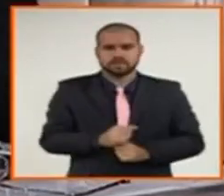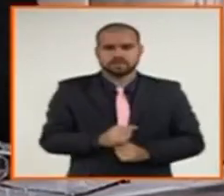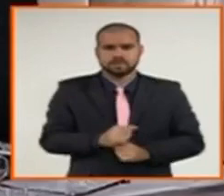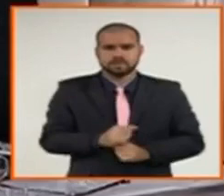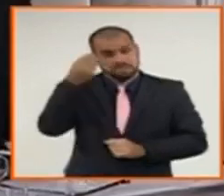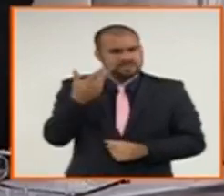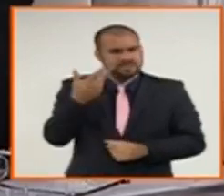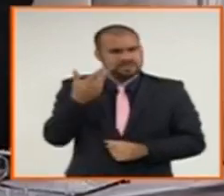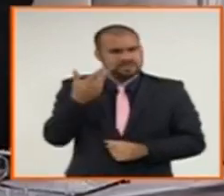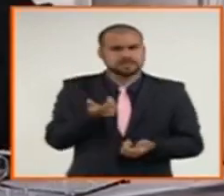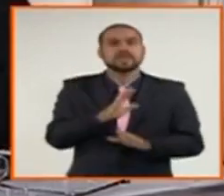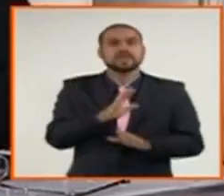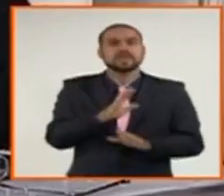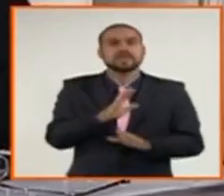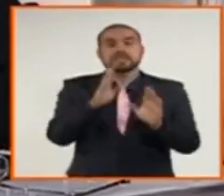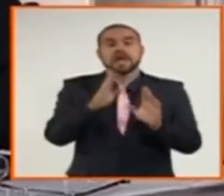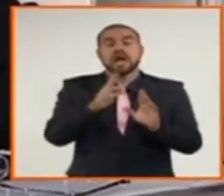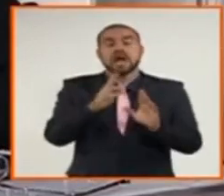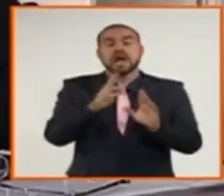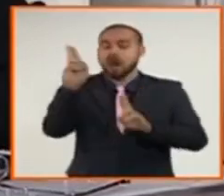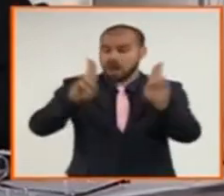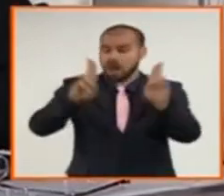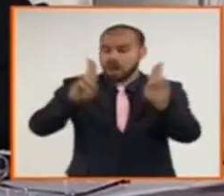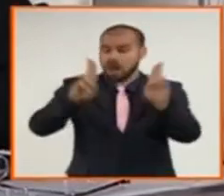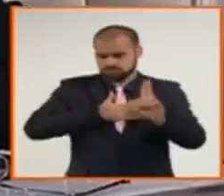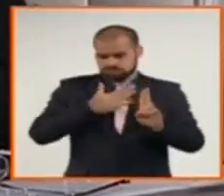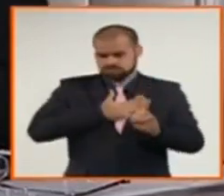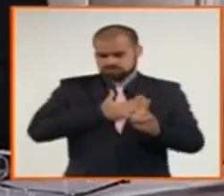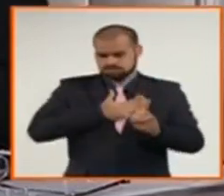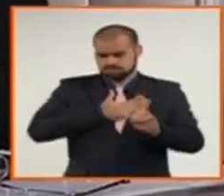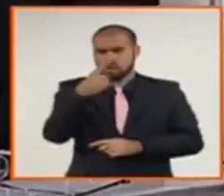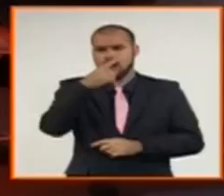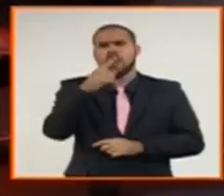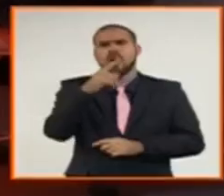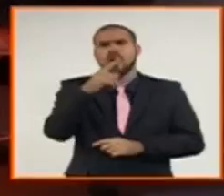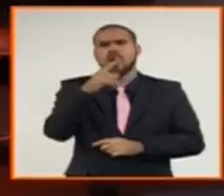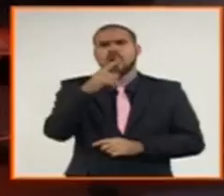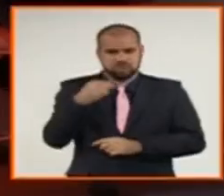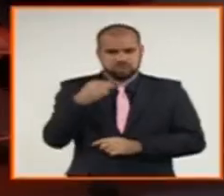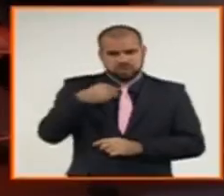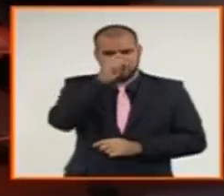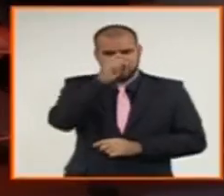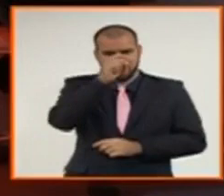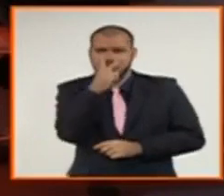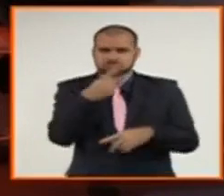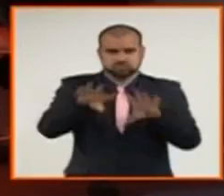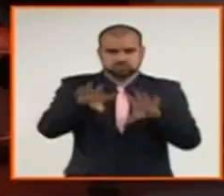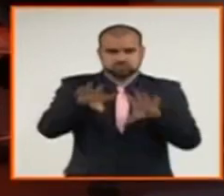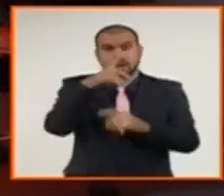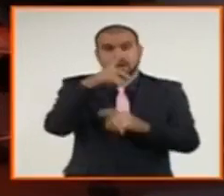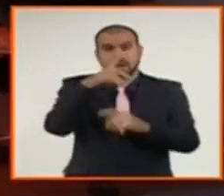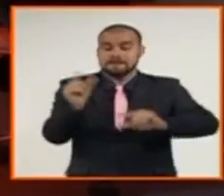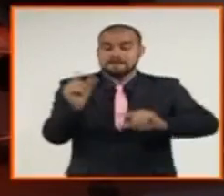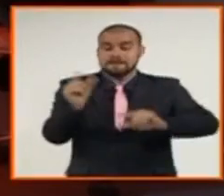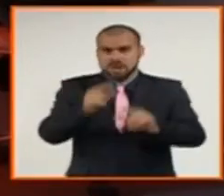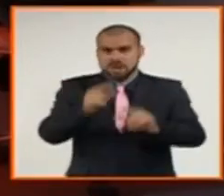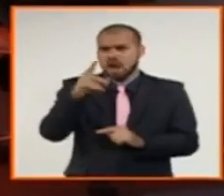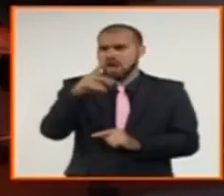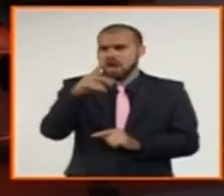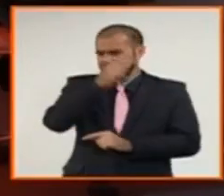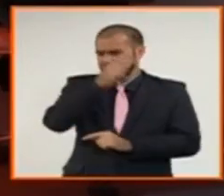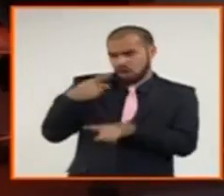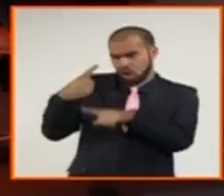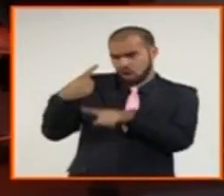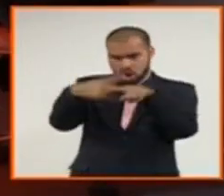y este es un concepto que nos hemos apropiado de los pediatras, oyendo a la doctora Licea, a la doctora Berta Lidia, que nosotros